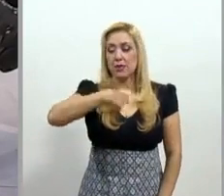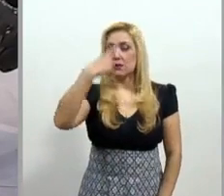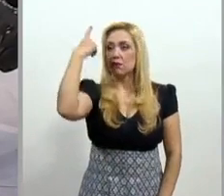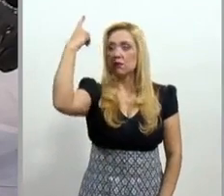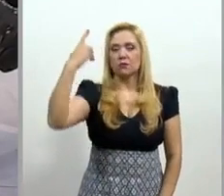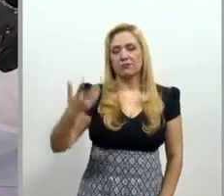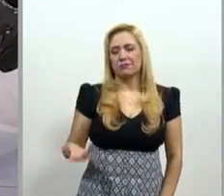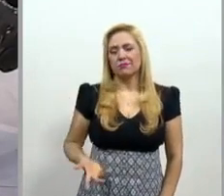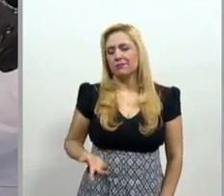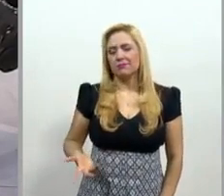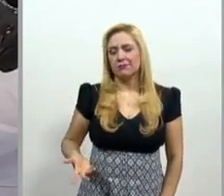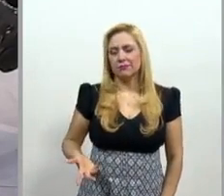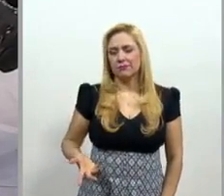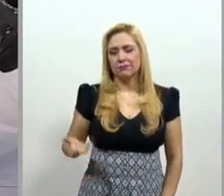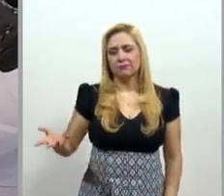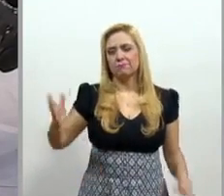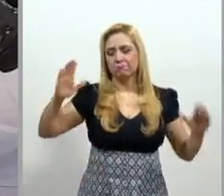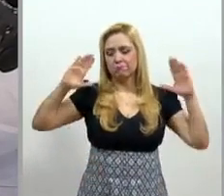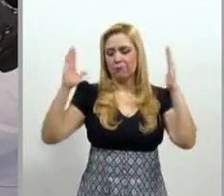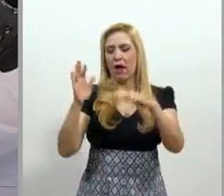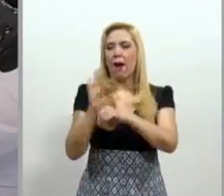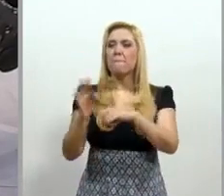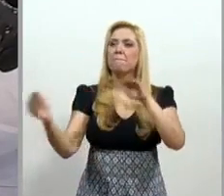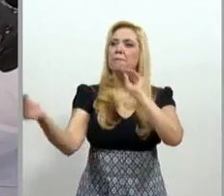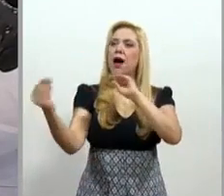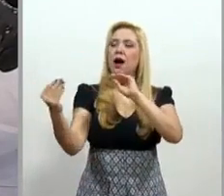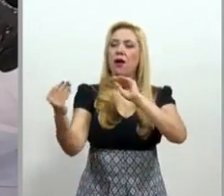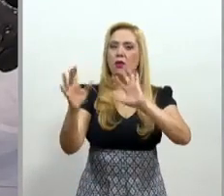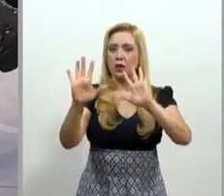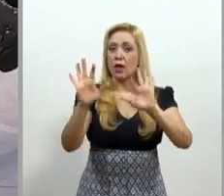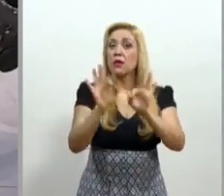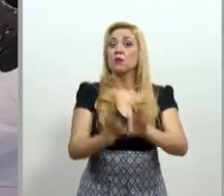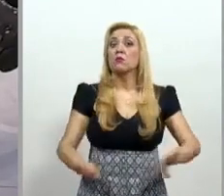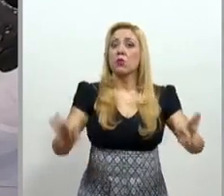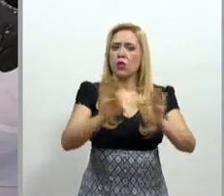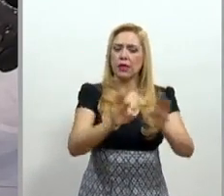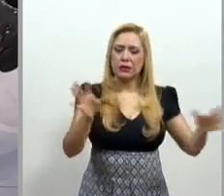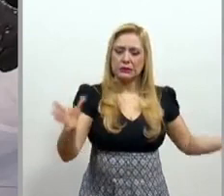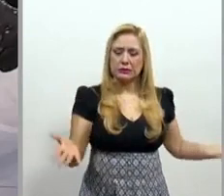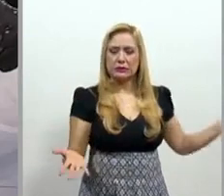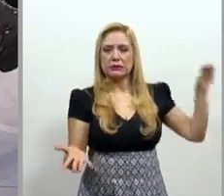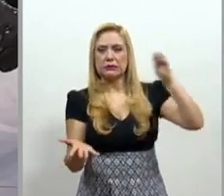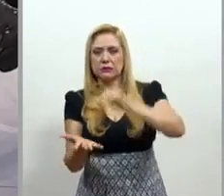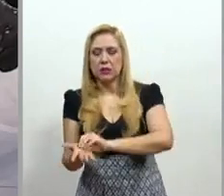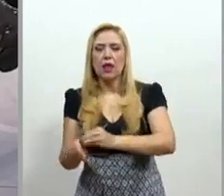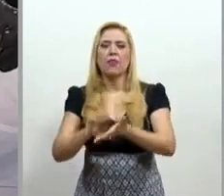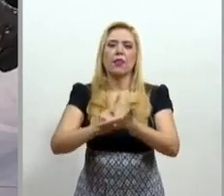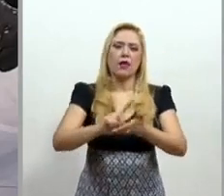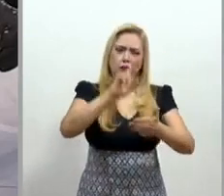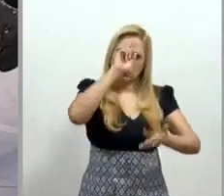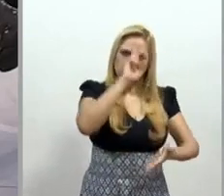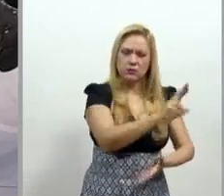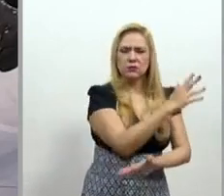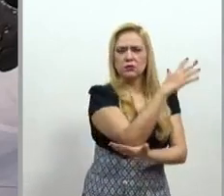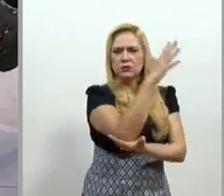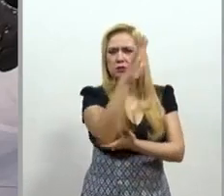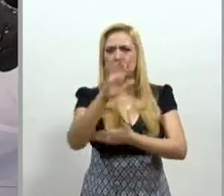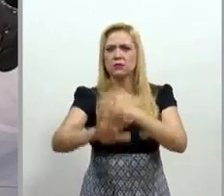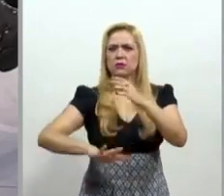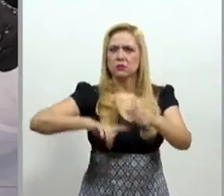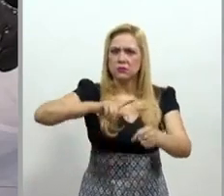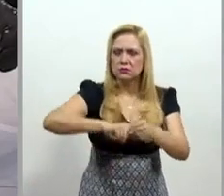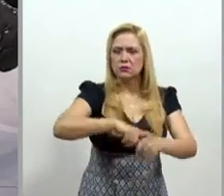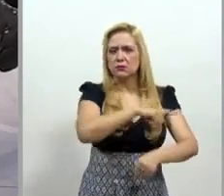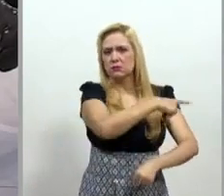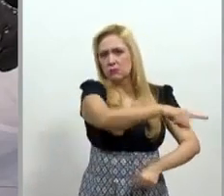esquema procesal cerrado del juicio de amparo es fundamental para poder avanzar en la protección de este derecho, porque claramente, y lo